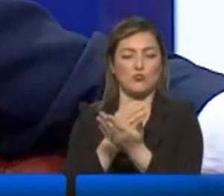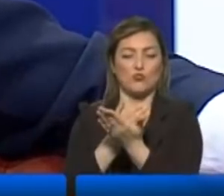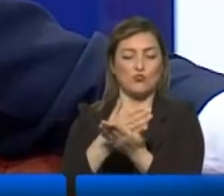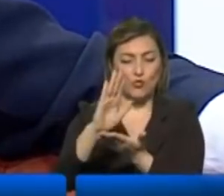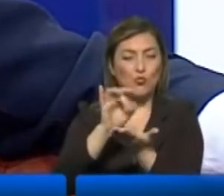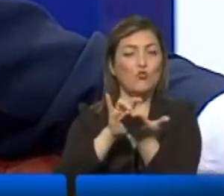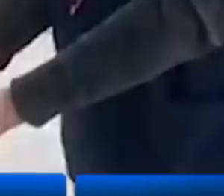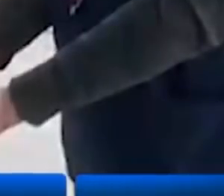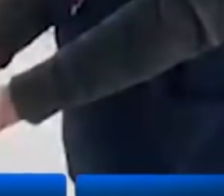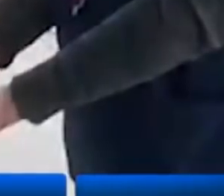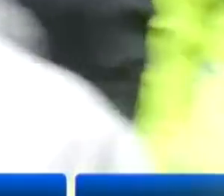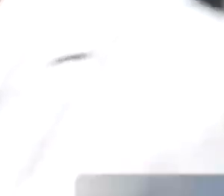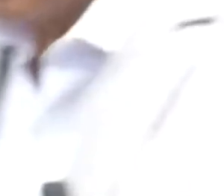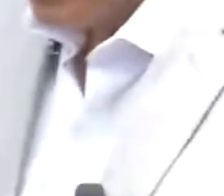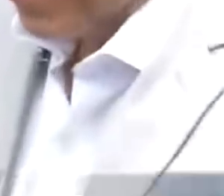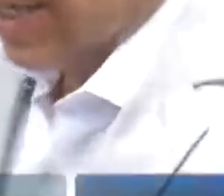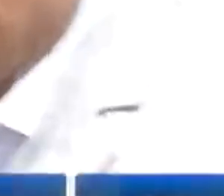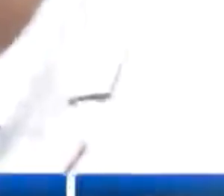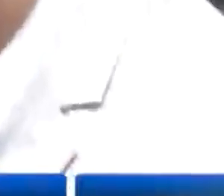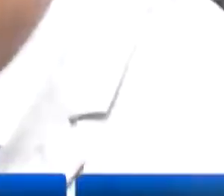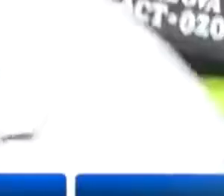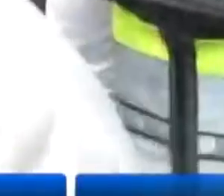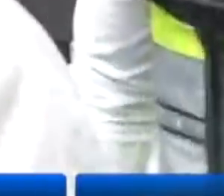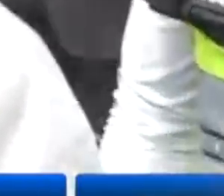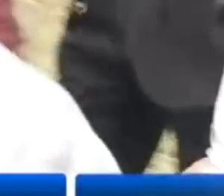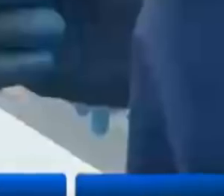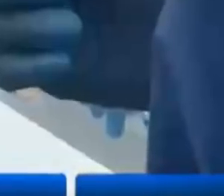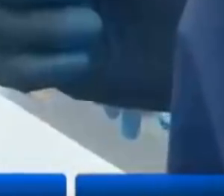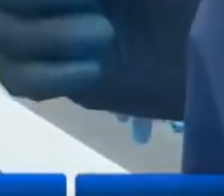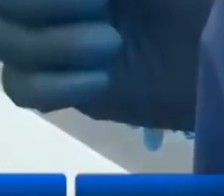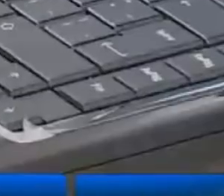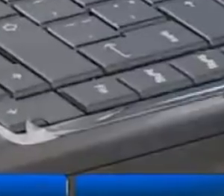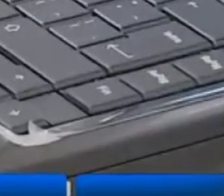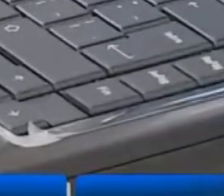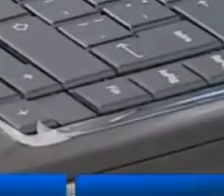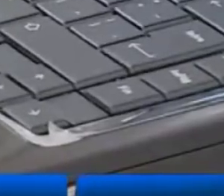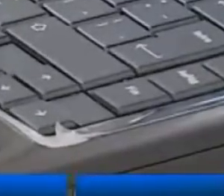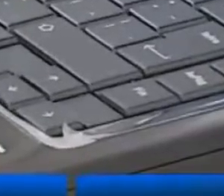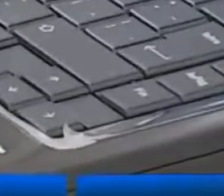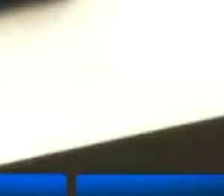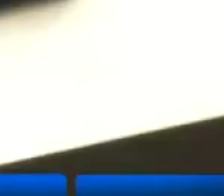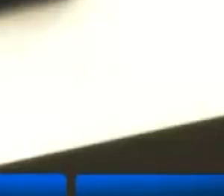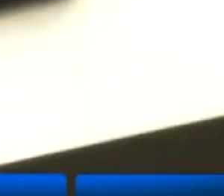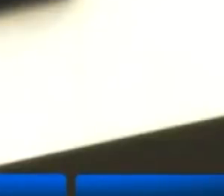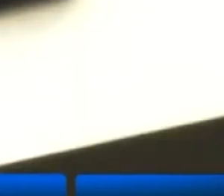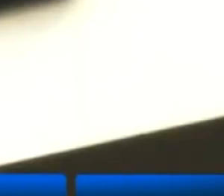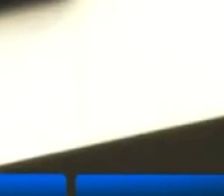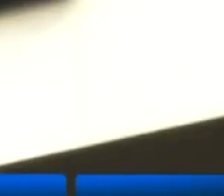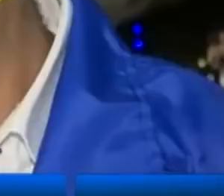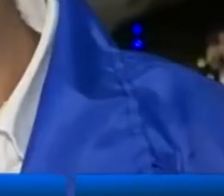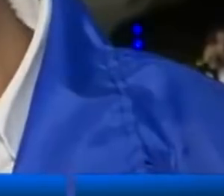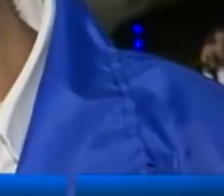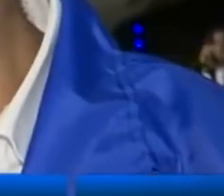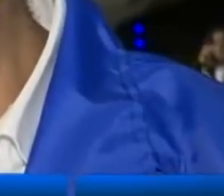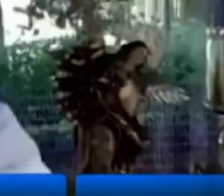separados de los cargos. Sobre el sobreprecio en la compra de 100.000 pruebas COVID-19 a través de la Secretaría de Salud en medio de la